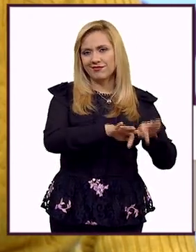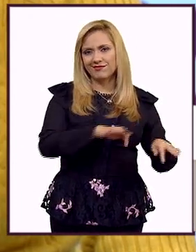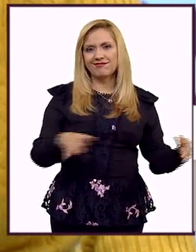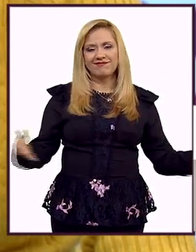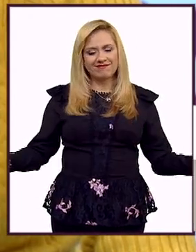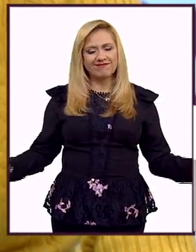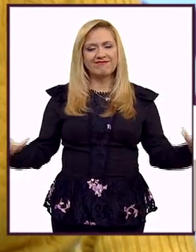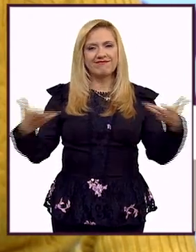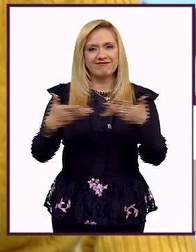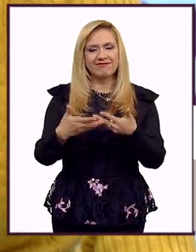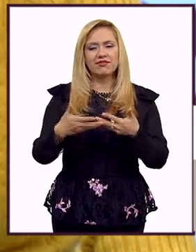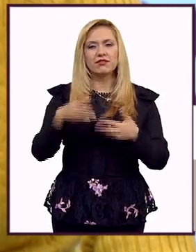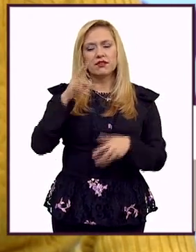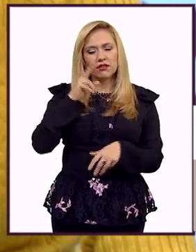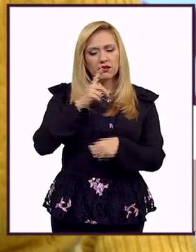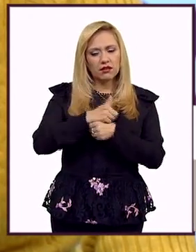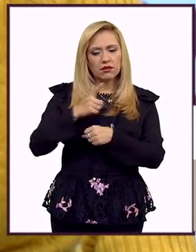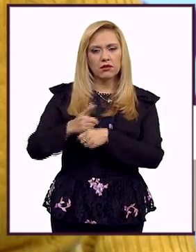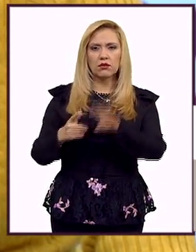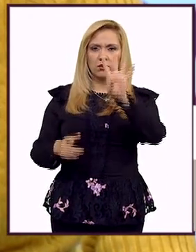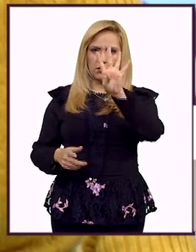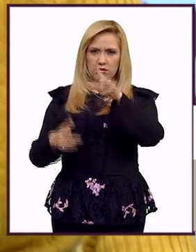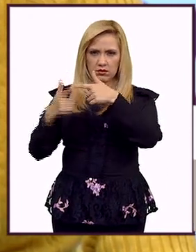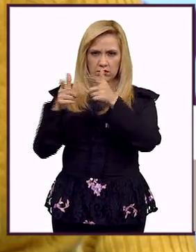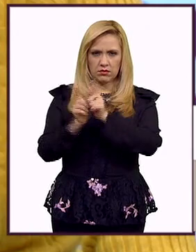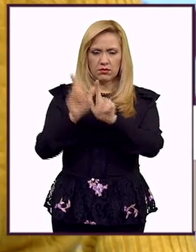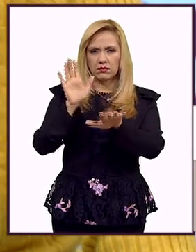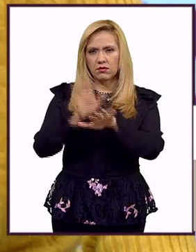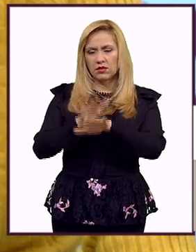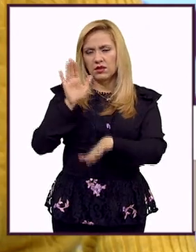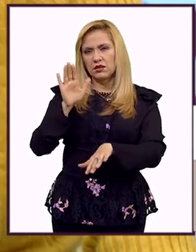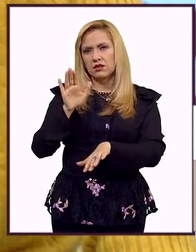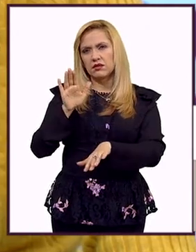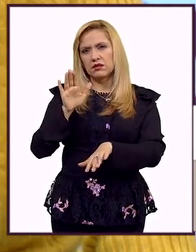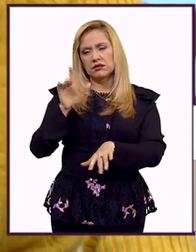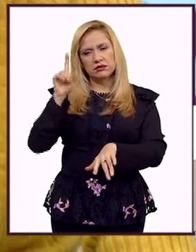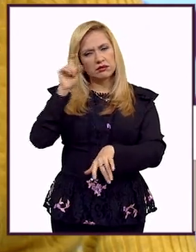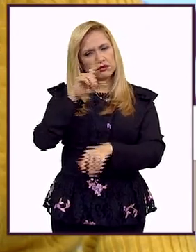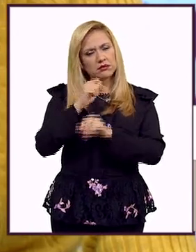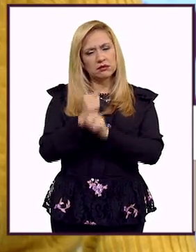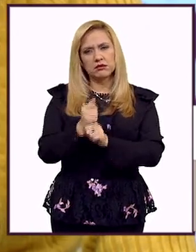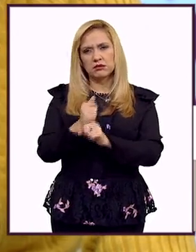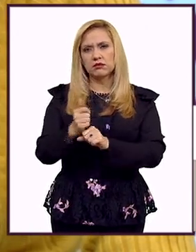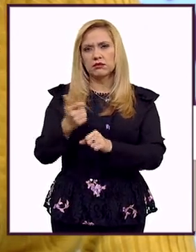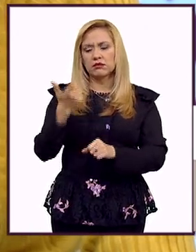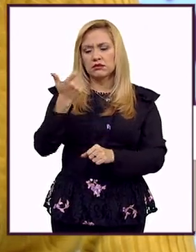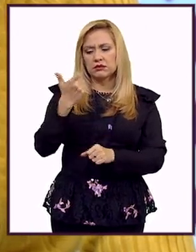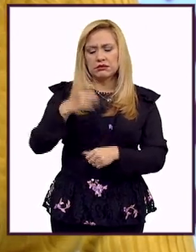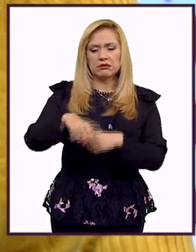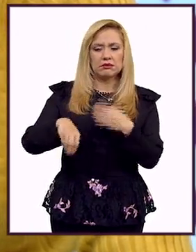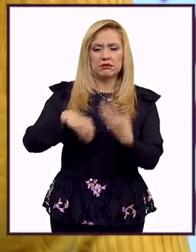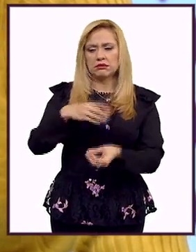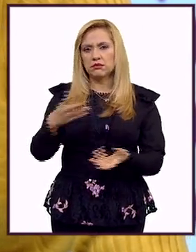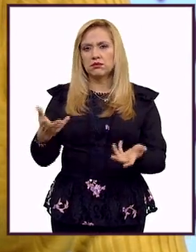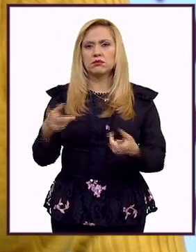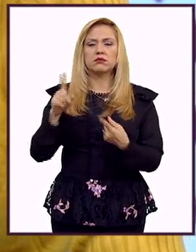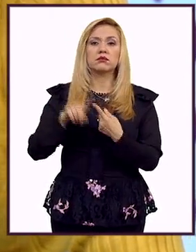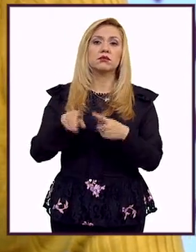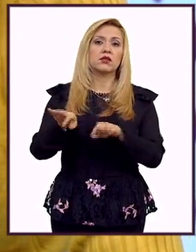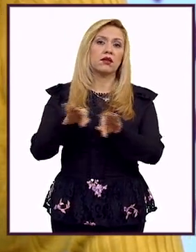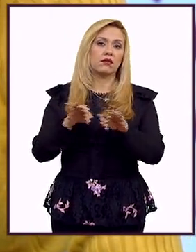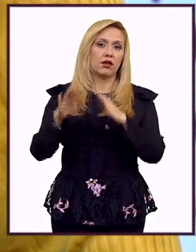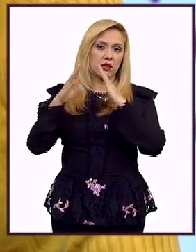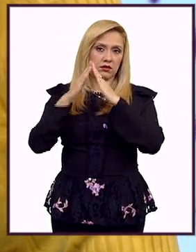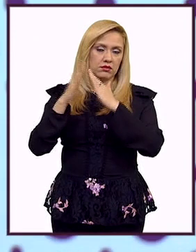ahí identificamos 4 sectores que son como probablemente los más vulnerables dentro de la economía precarizada. Primero, las trabajadoras del